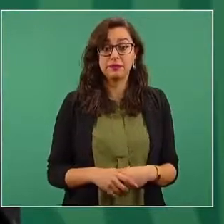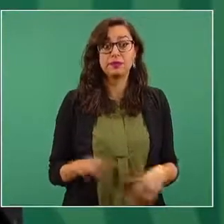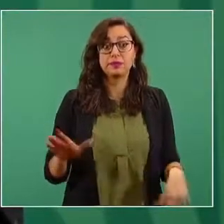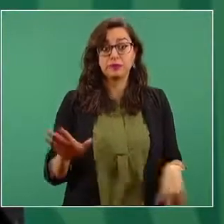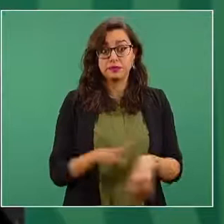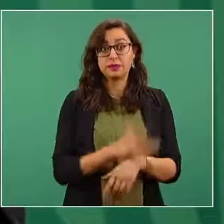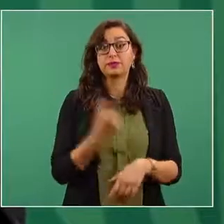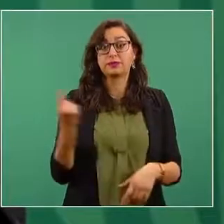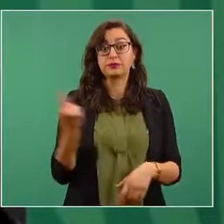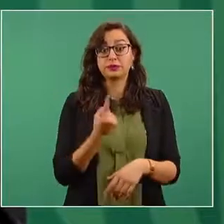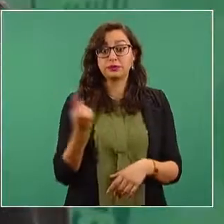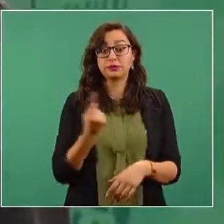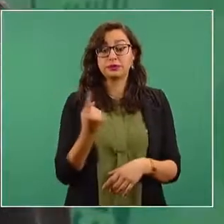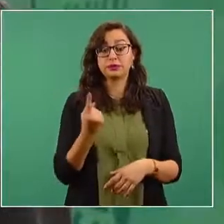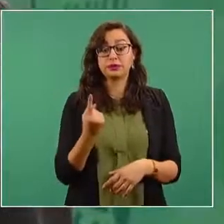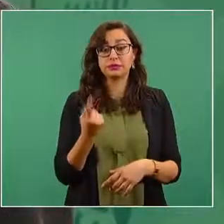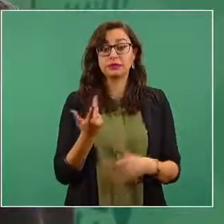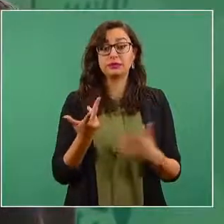porque